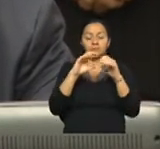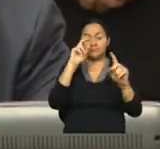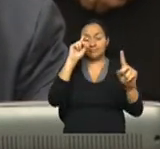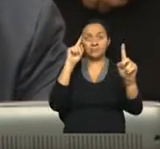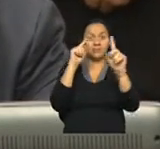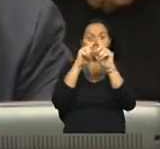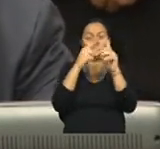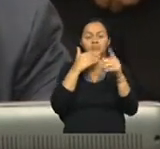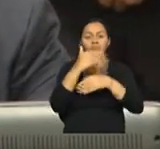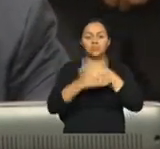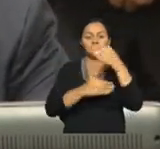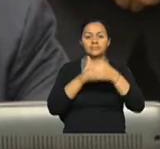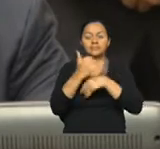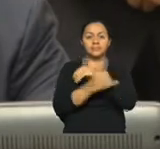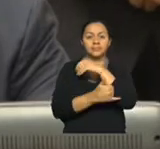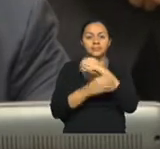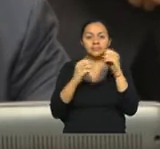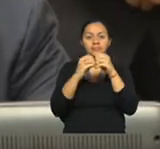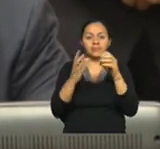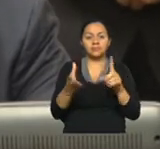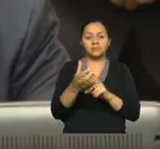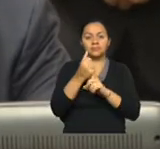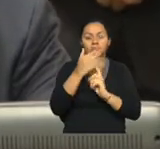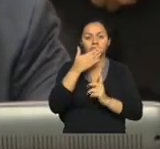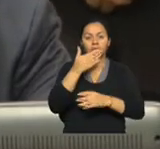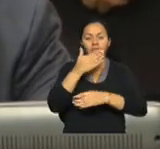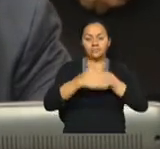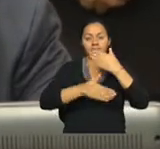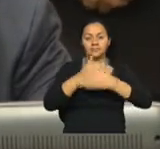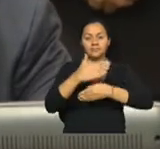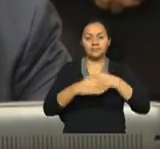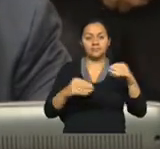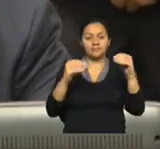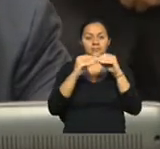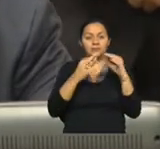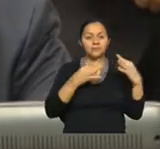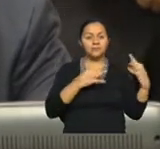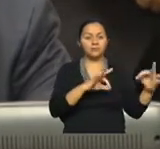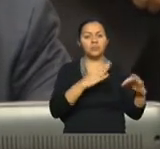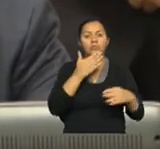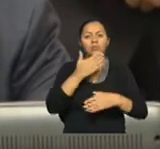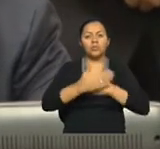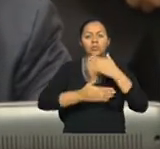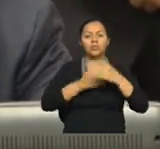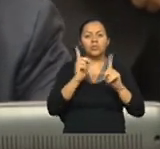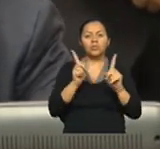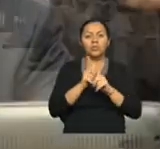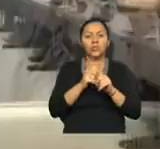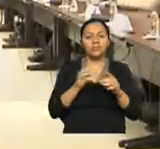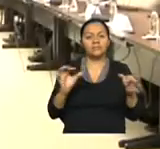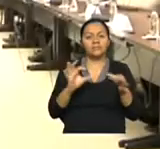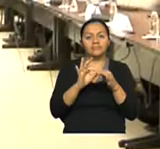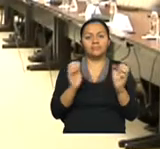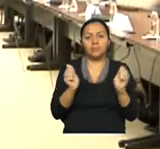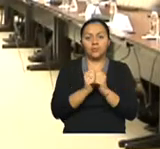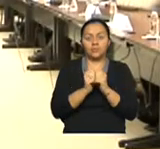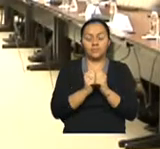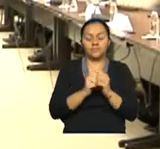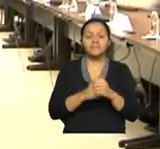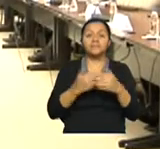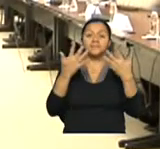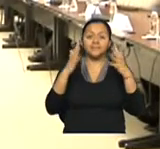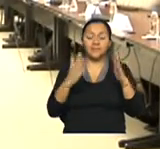enorme, estoy seguro que vamos a lograr esos objetivos, pero la única forma es que lo hagamos juntos. Ante